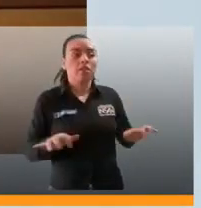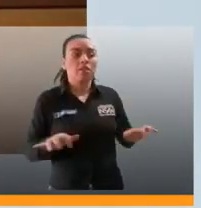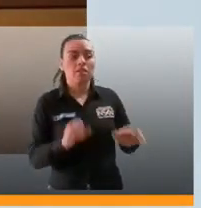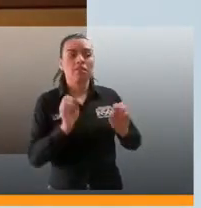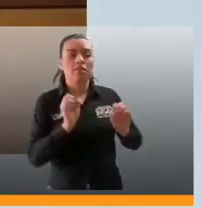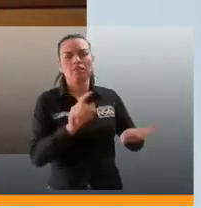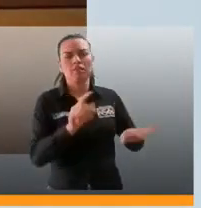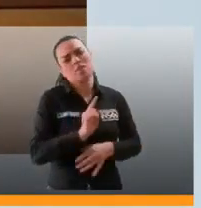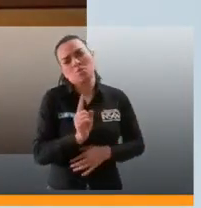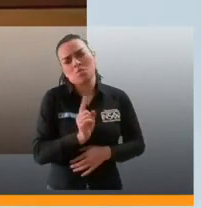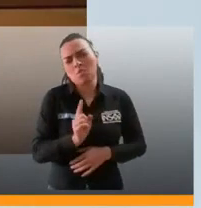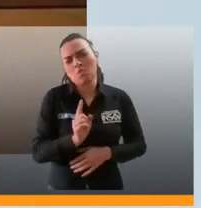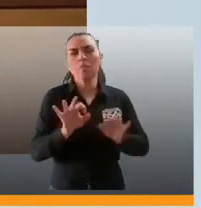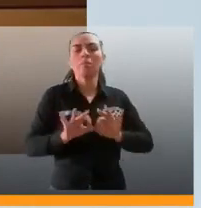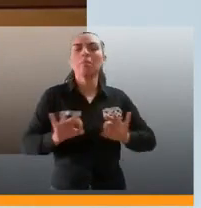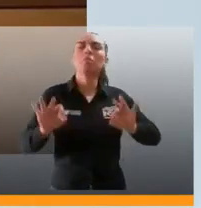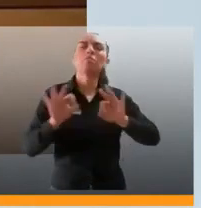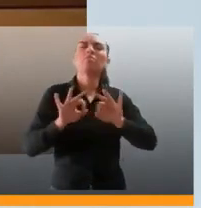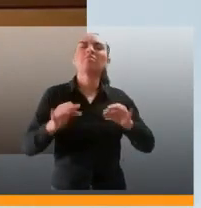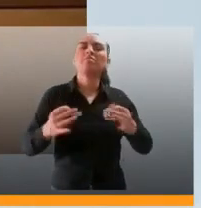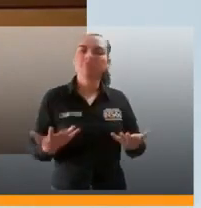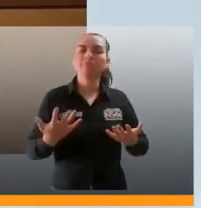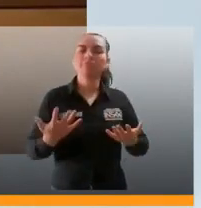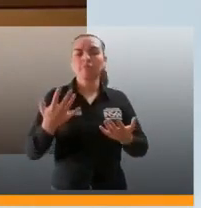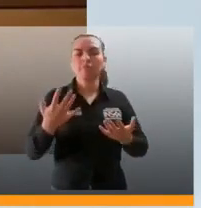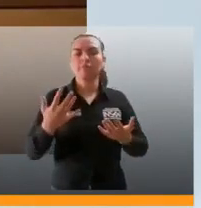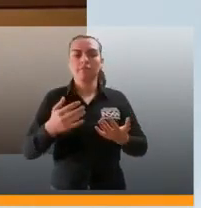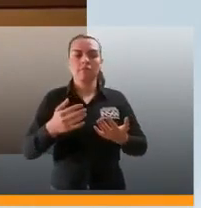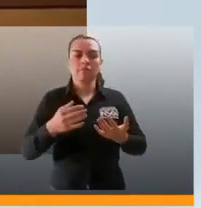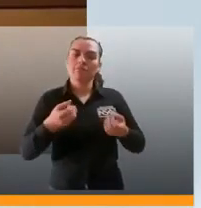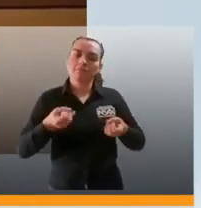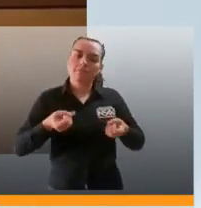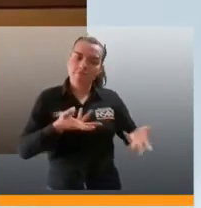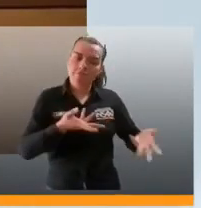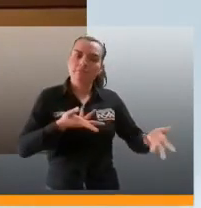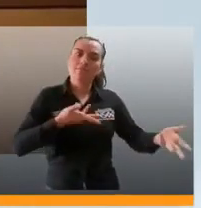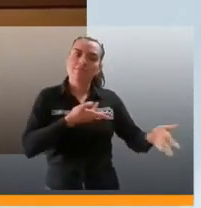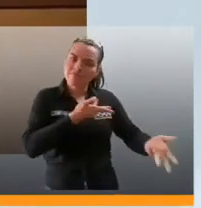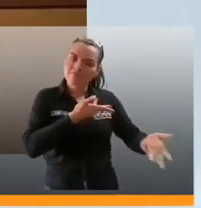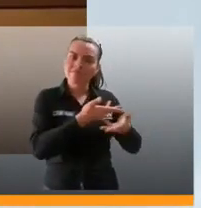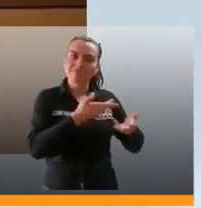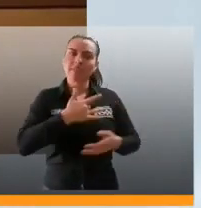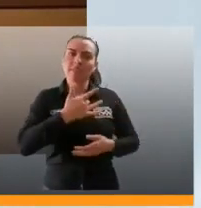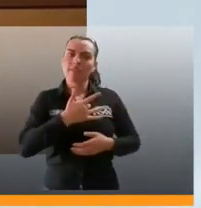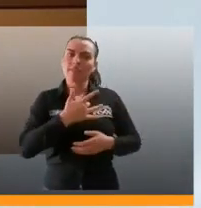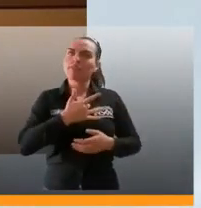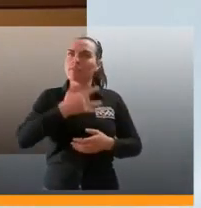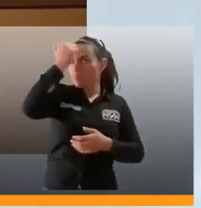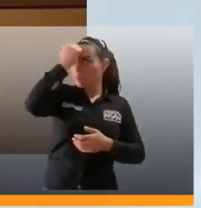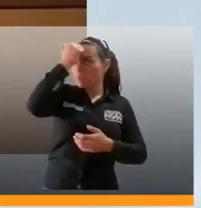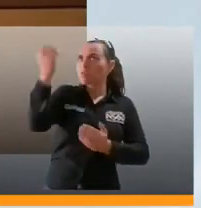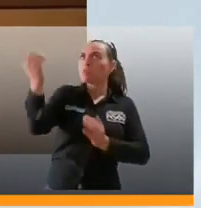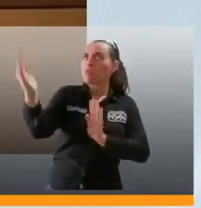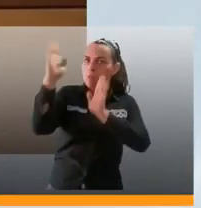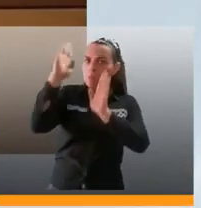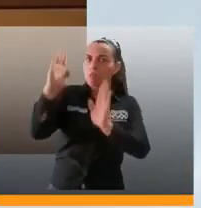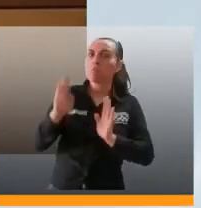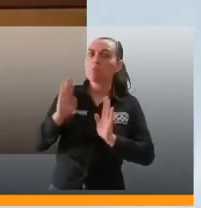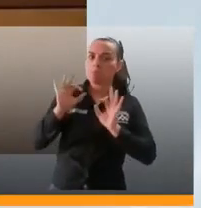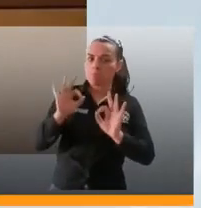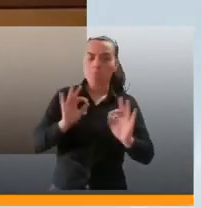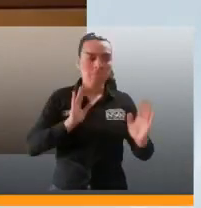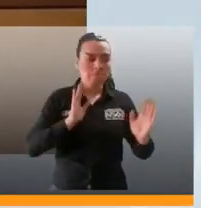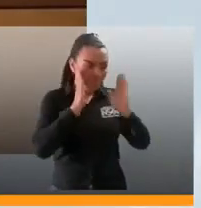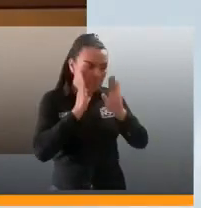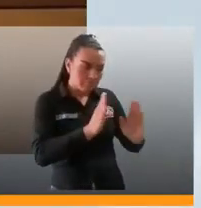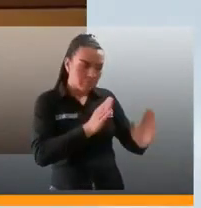actividades, pero sí que sientan siempre la presencia del profesor y el grupo constante en clase. Realizar,